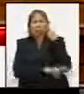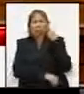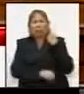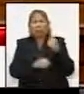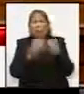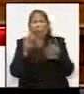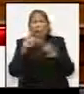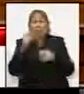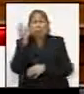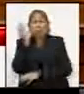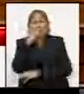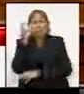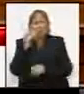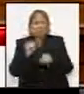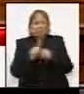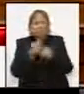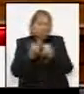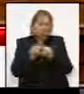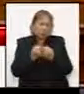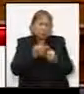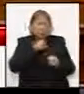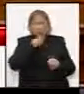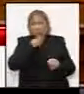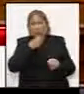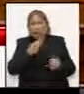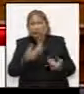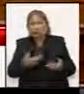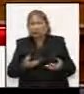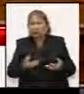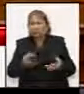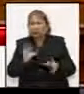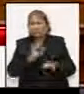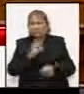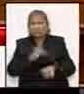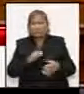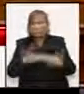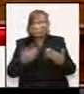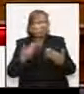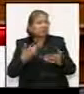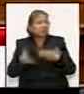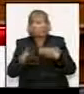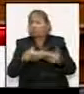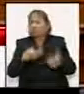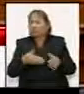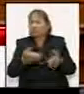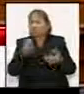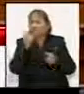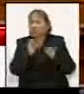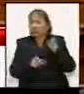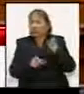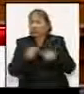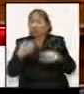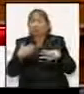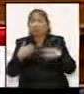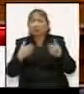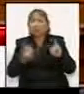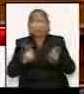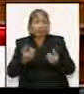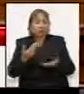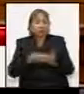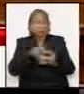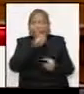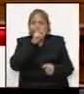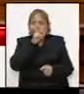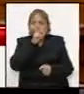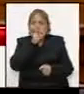encontramos ambulancias bastante deterioradas, obsoletas, pero aún así tenemos a nuestro personal de salud que está bastante comprometido